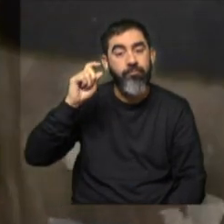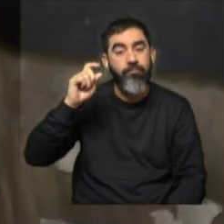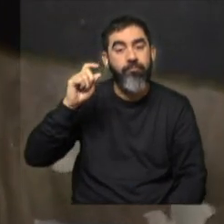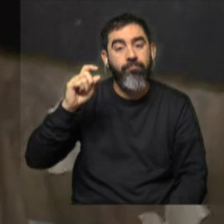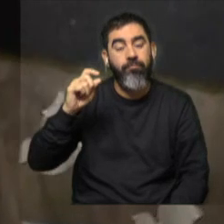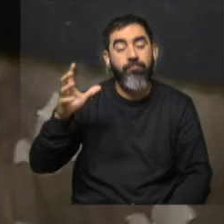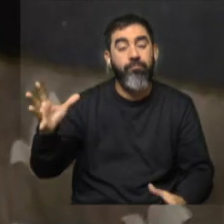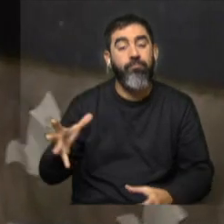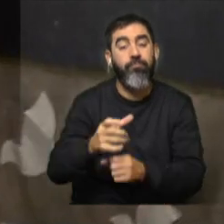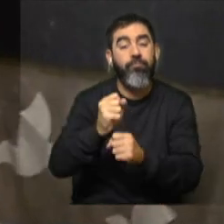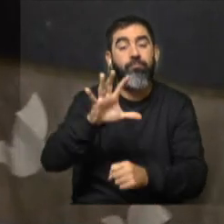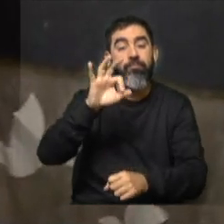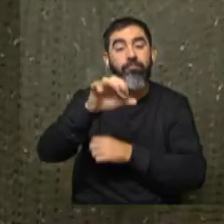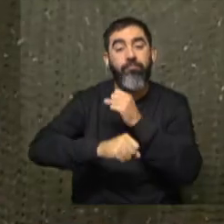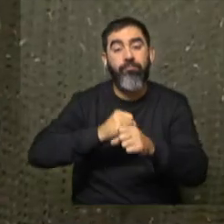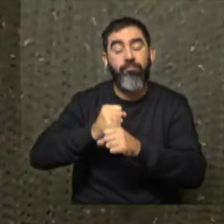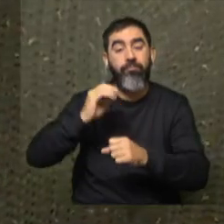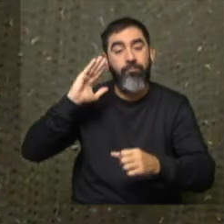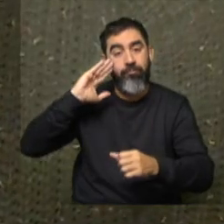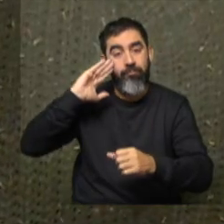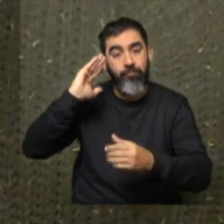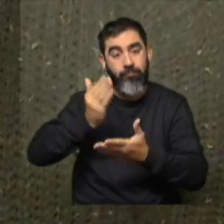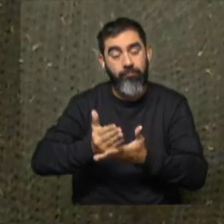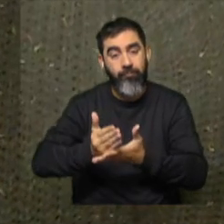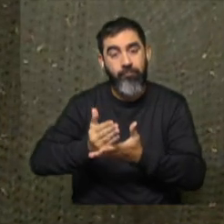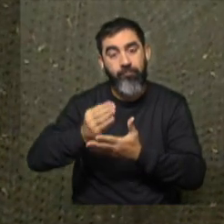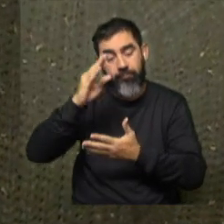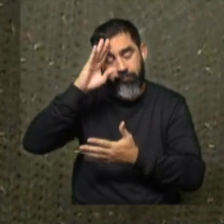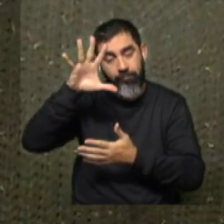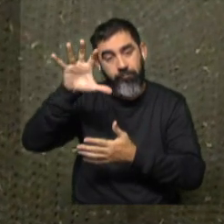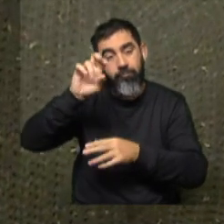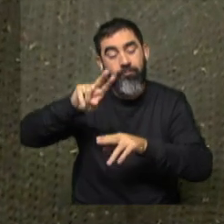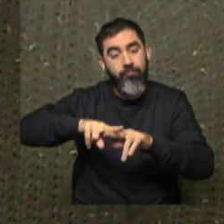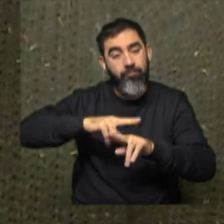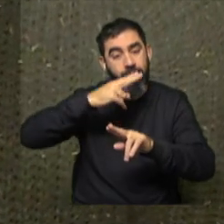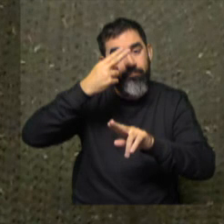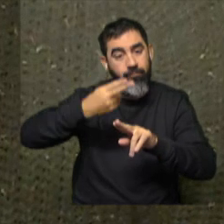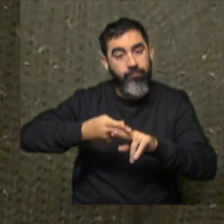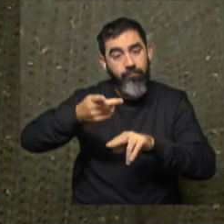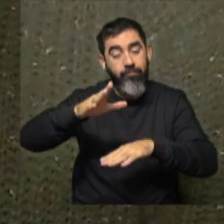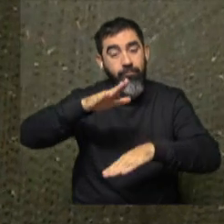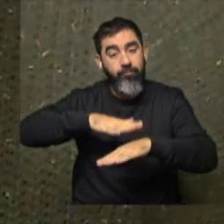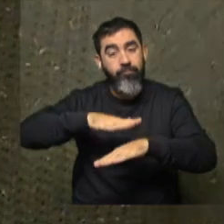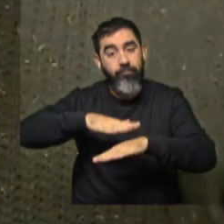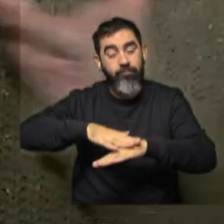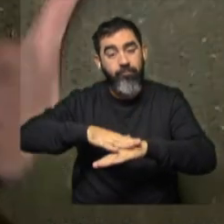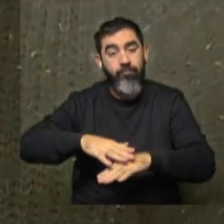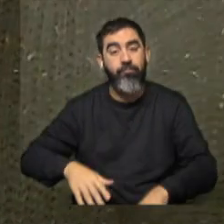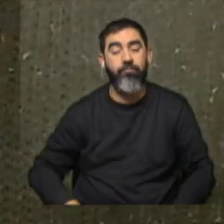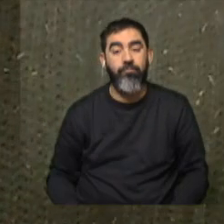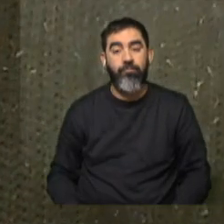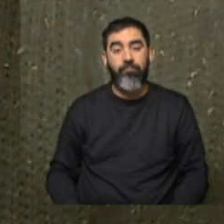en conmemorar los 50 años del golpe, traer a la memoria otra vez ese momento y toda esa